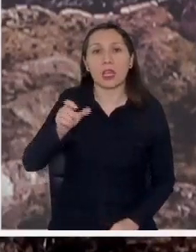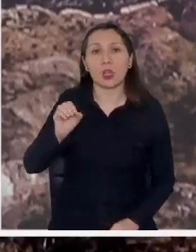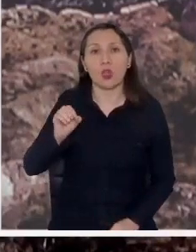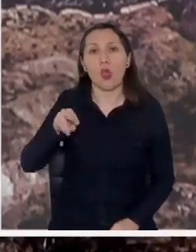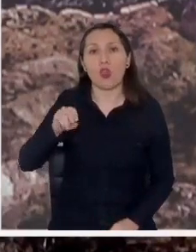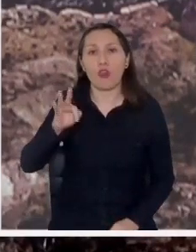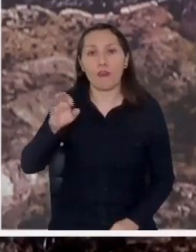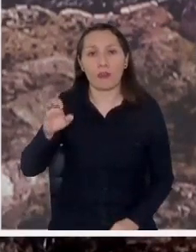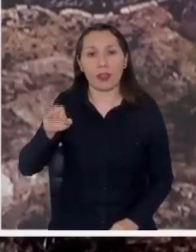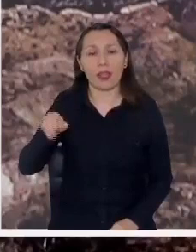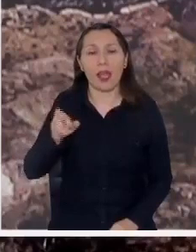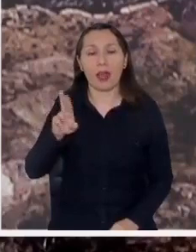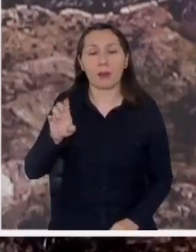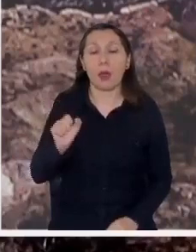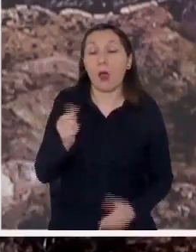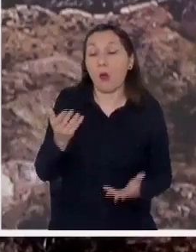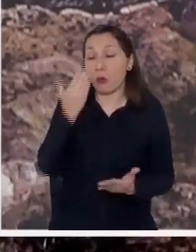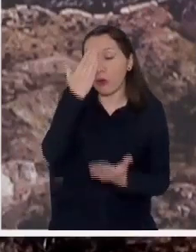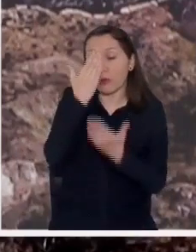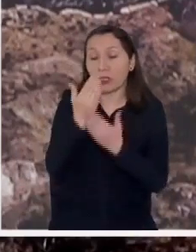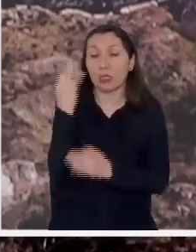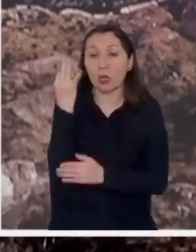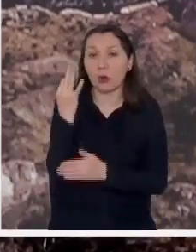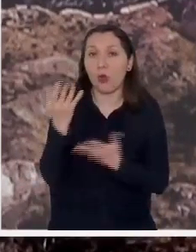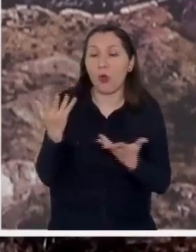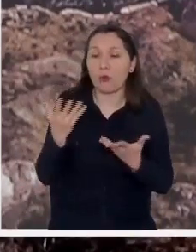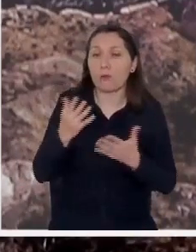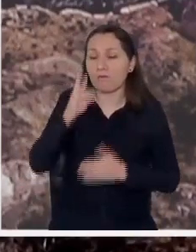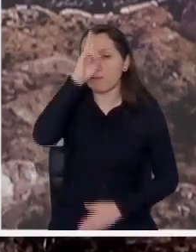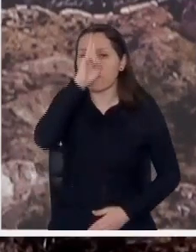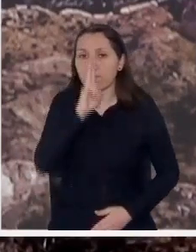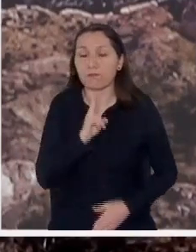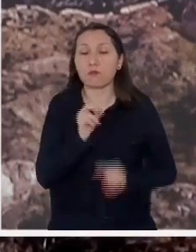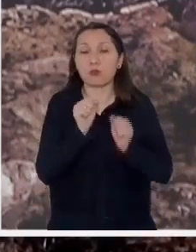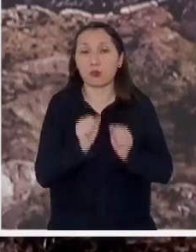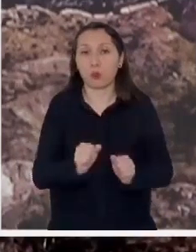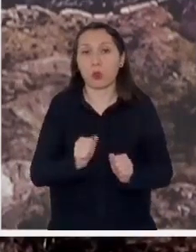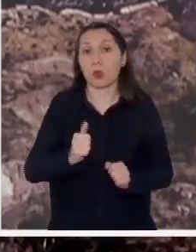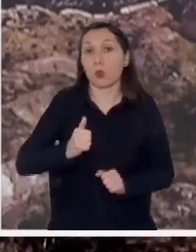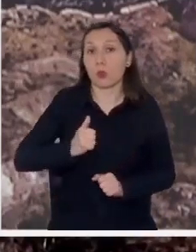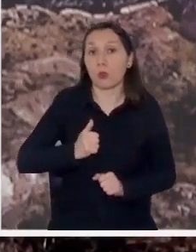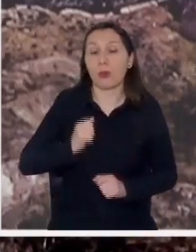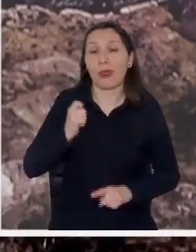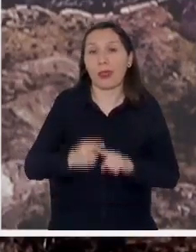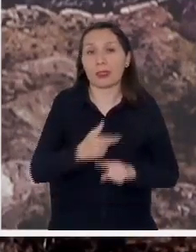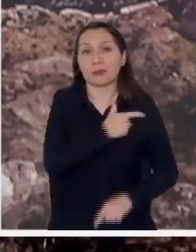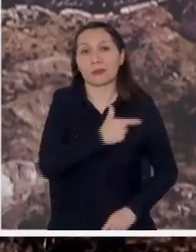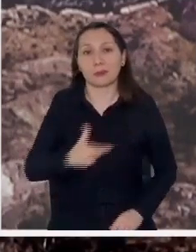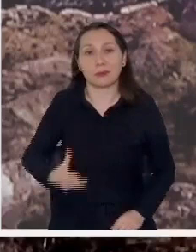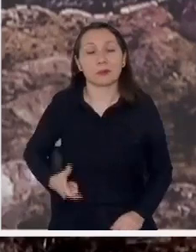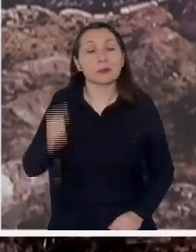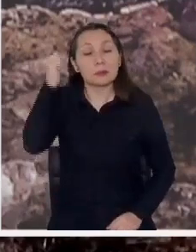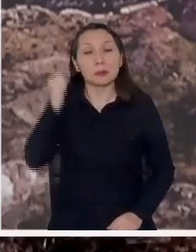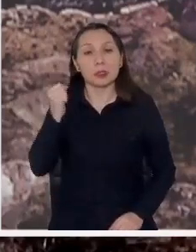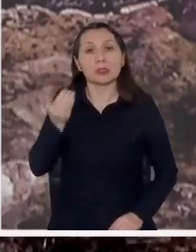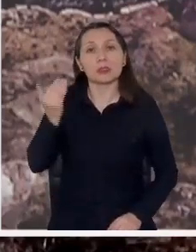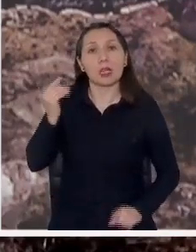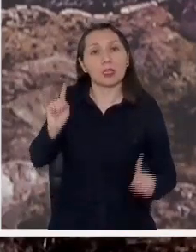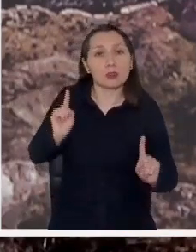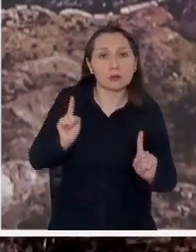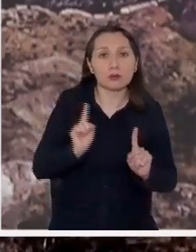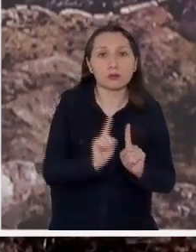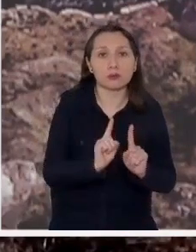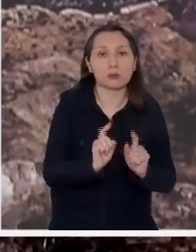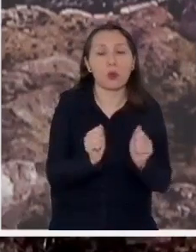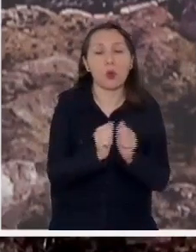como proyecta esta este encuentro Y cómo aquilata el rol que puede cumplir o pudo haber cumplido el expresidente Sebastián Piñera en estas últimas aproximaciones